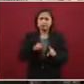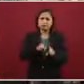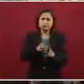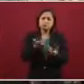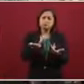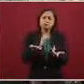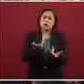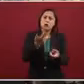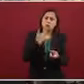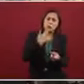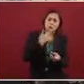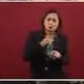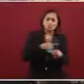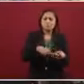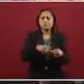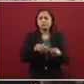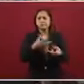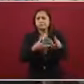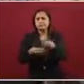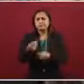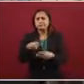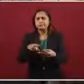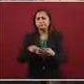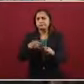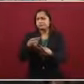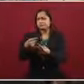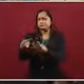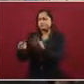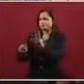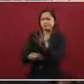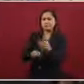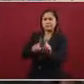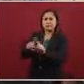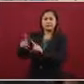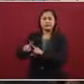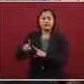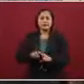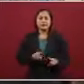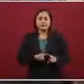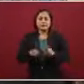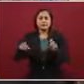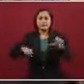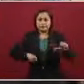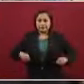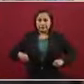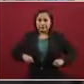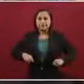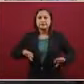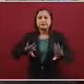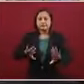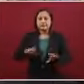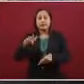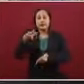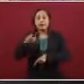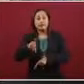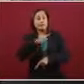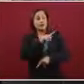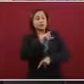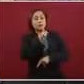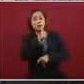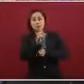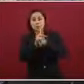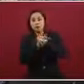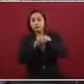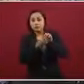utilidades. Lo de las remesas es dinero, todo, para la gente,